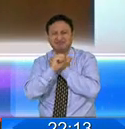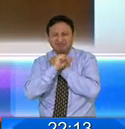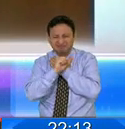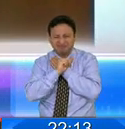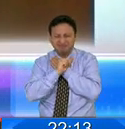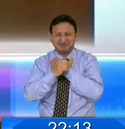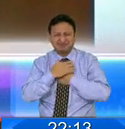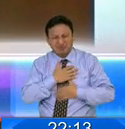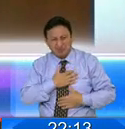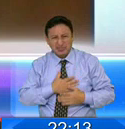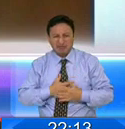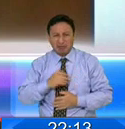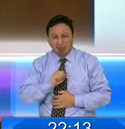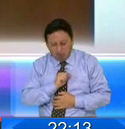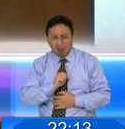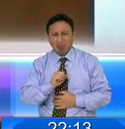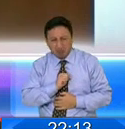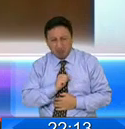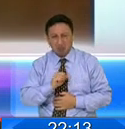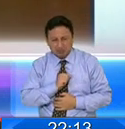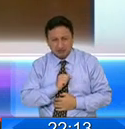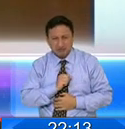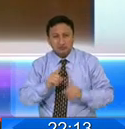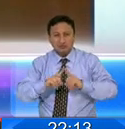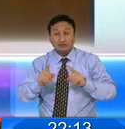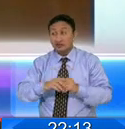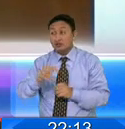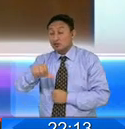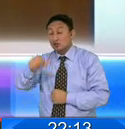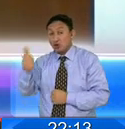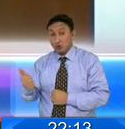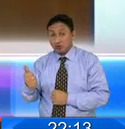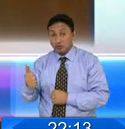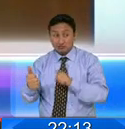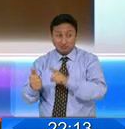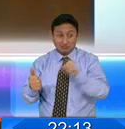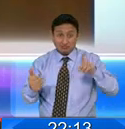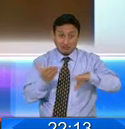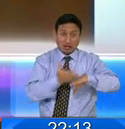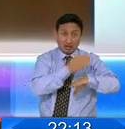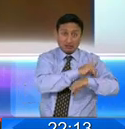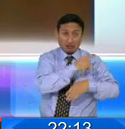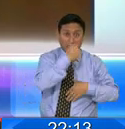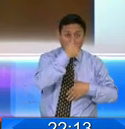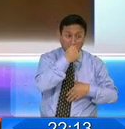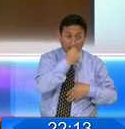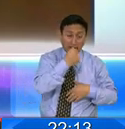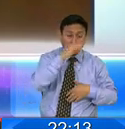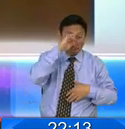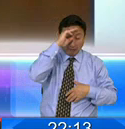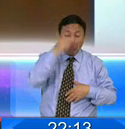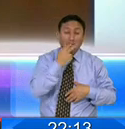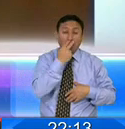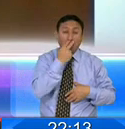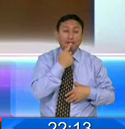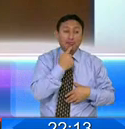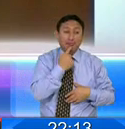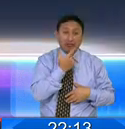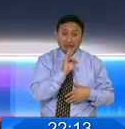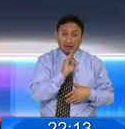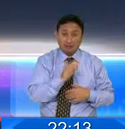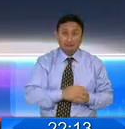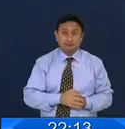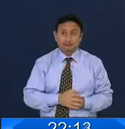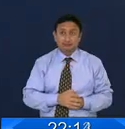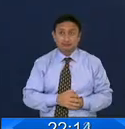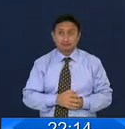carraspera, tos. A diferencia de las otras variantes que se presentaban con falta de olfato y falta de gusto.